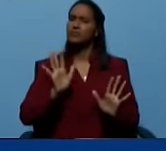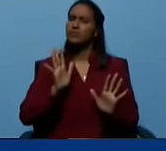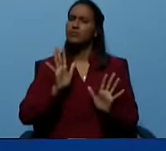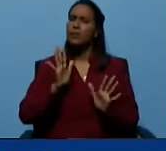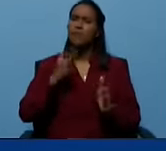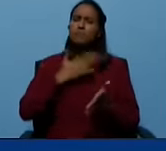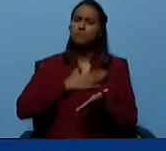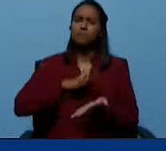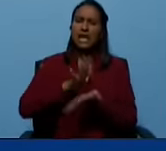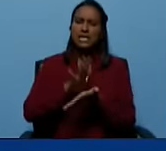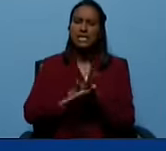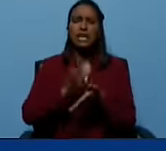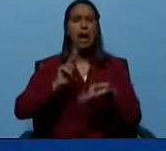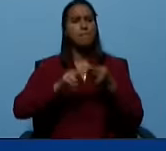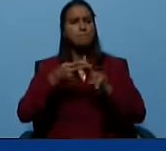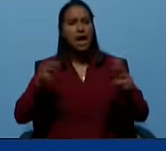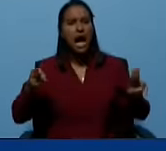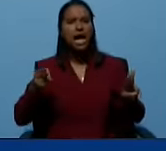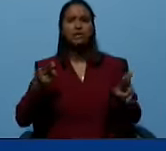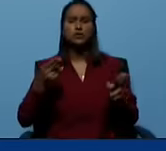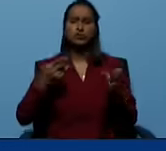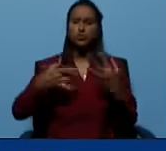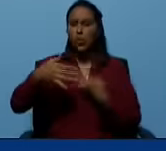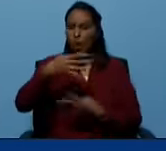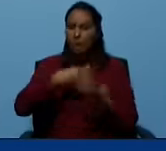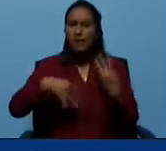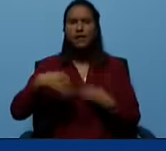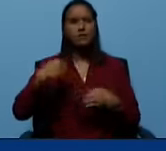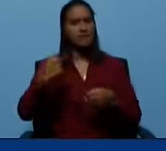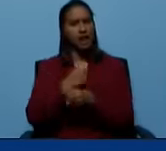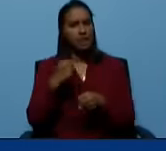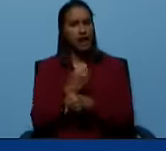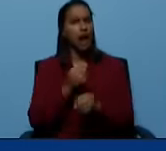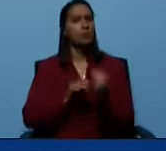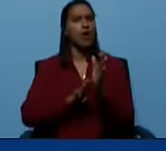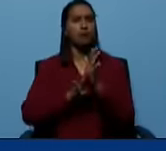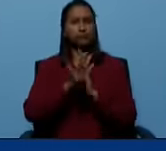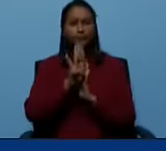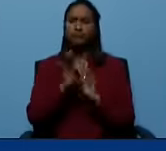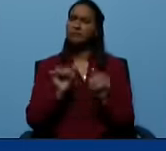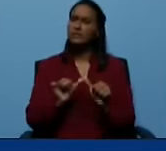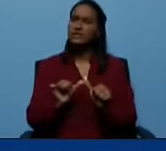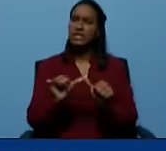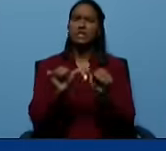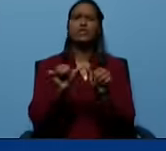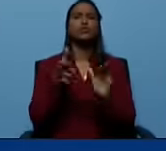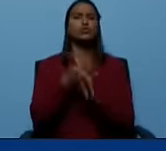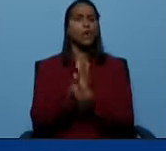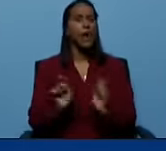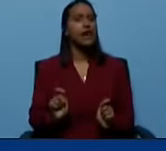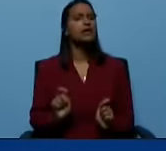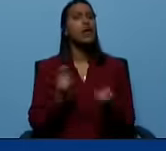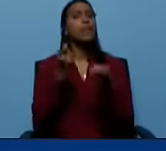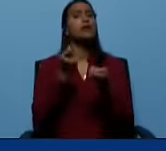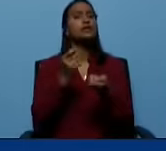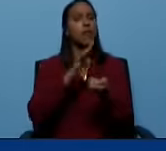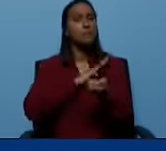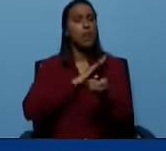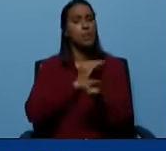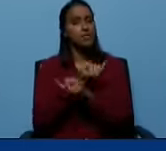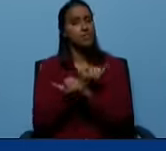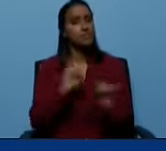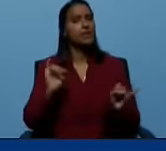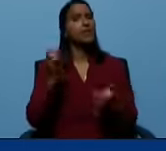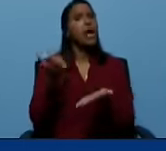convivencia, trabajo, avance, seguir por el sendero de la recuperación independiente y soberana de nuestra